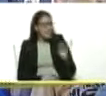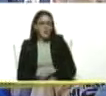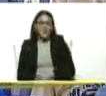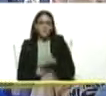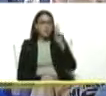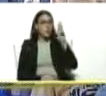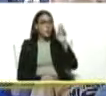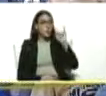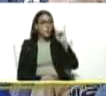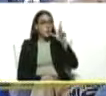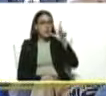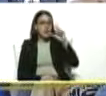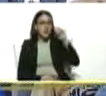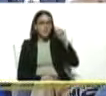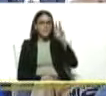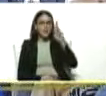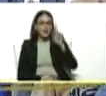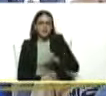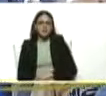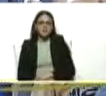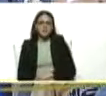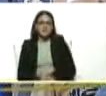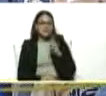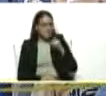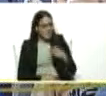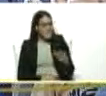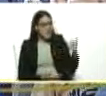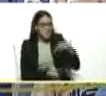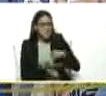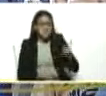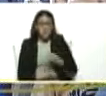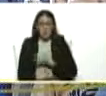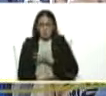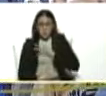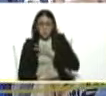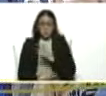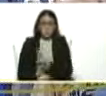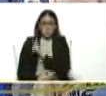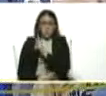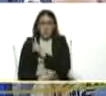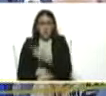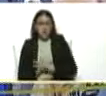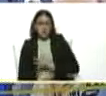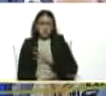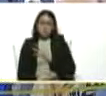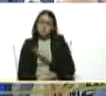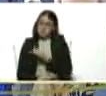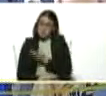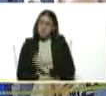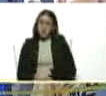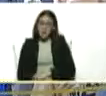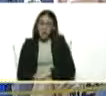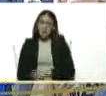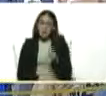Wilmar Castro Soteldo, se trajo un flux hoy elegante, ¿vale?